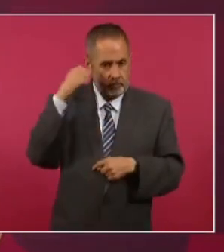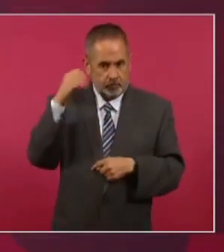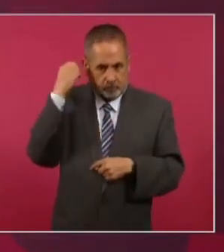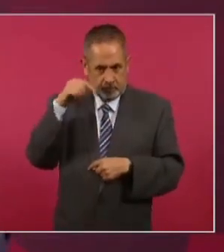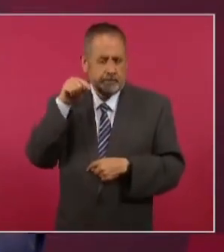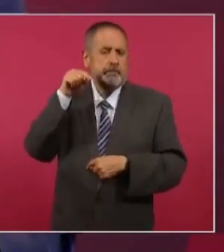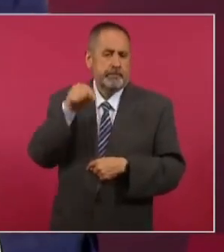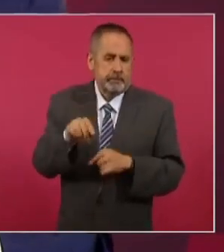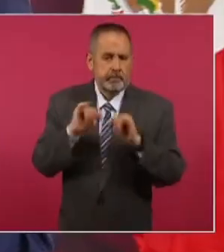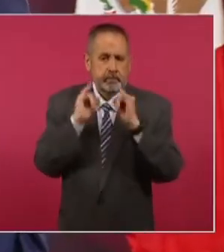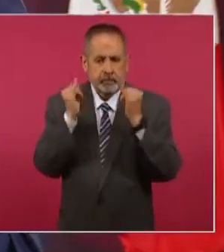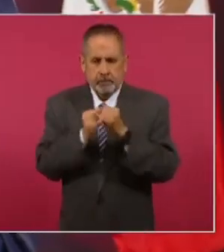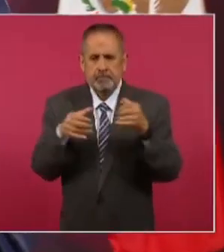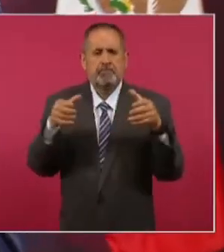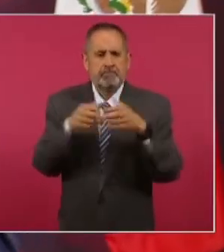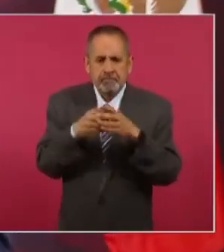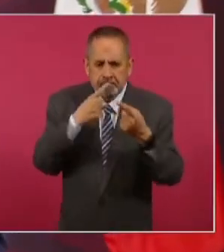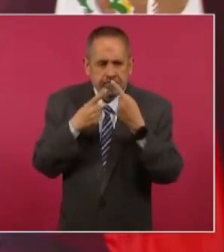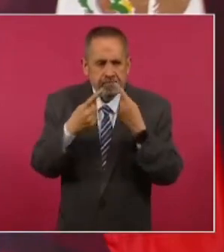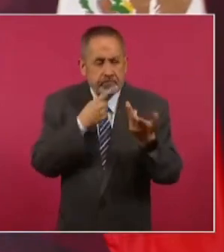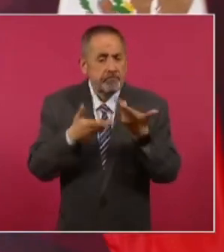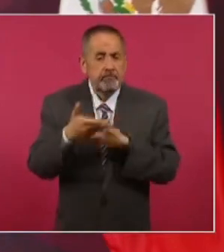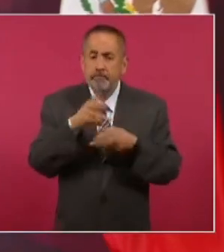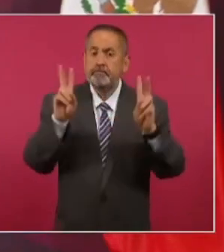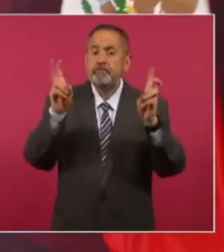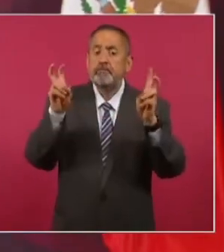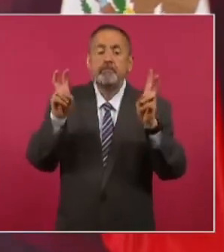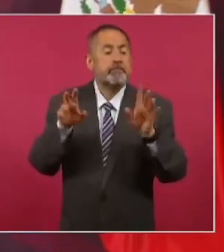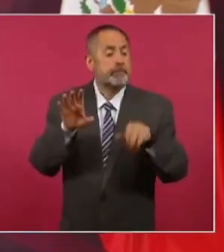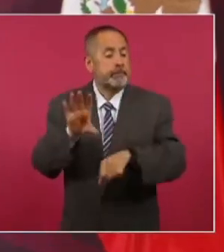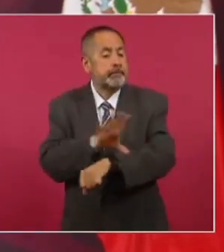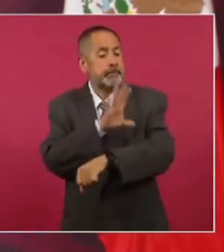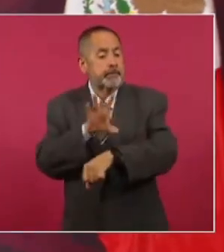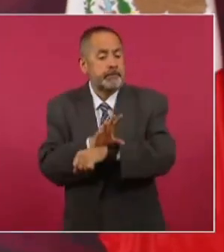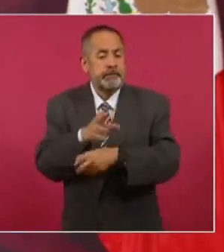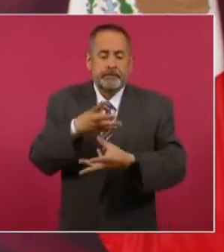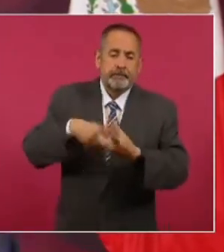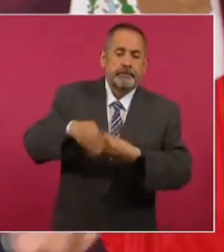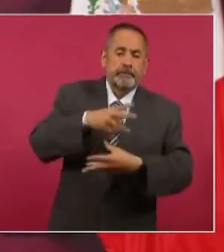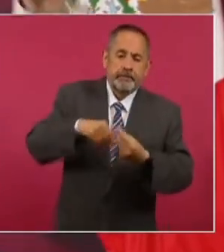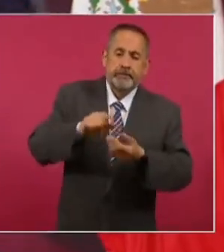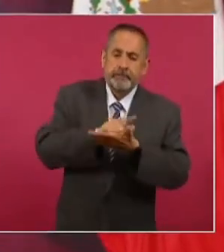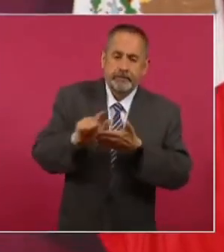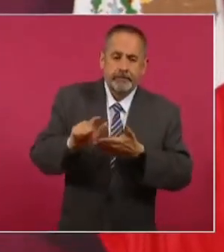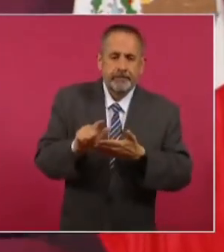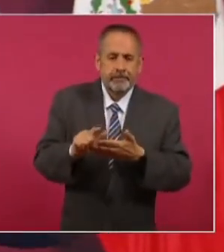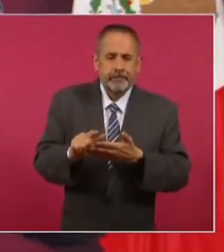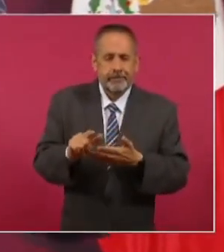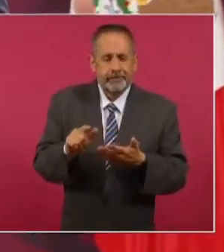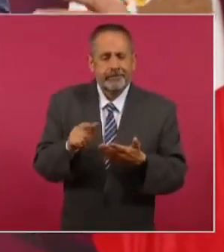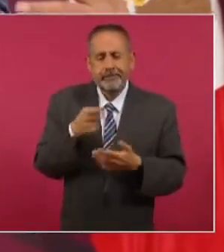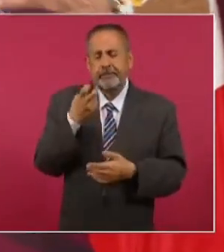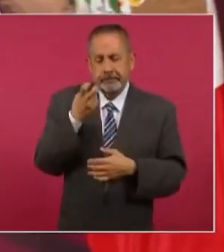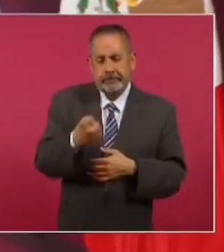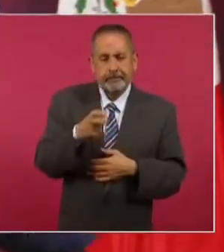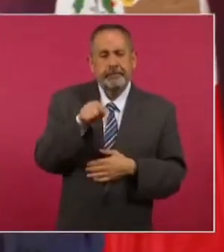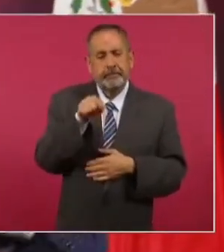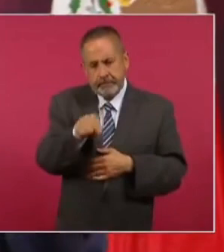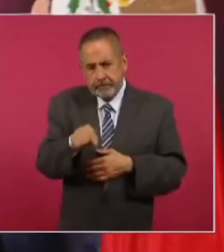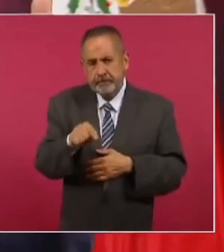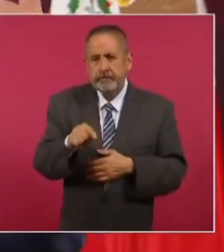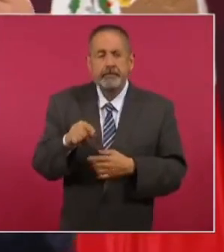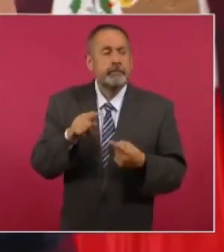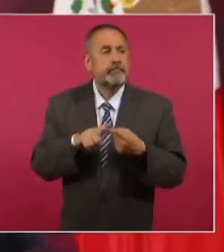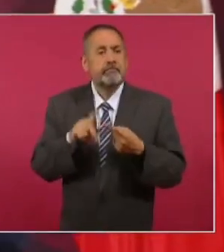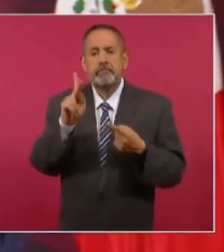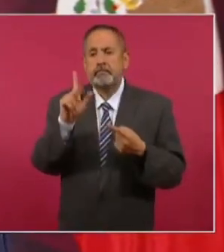que tiene que ver con energías renovables y ahí vamos a tratar plan sonora